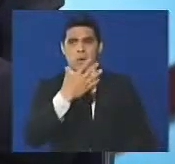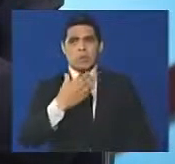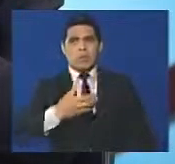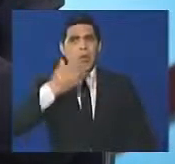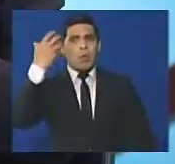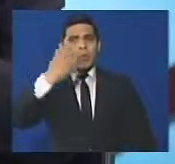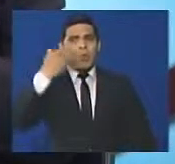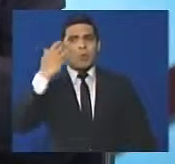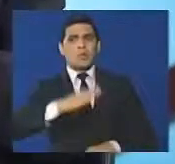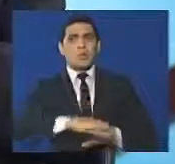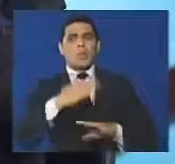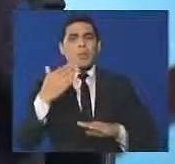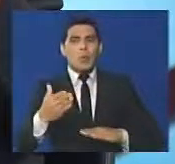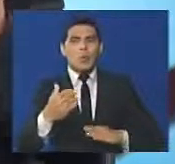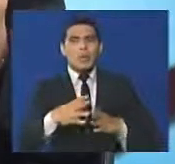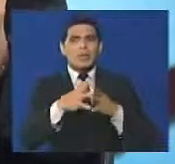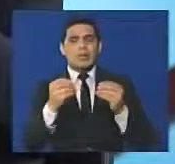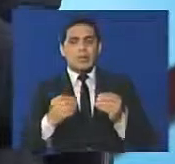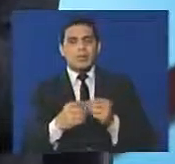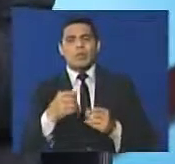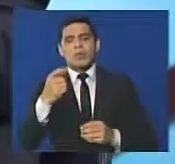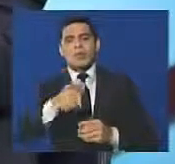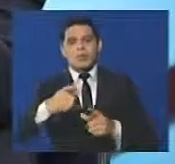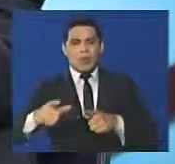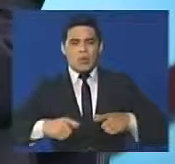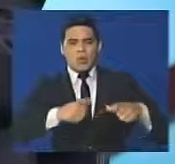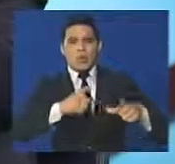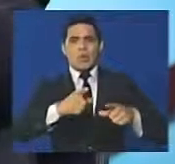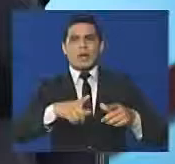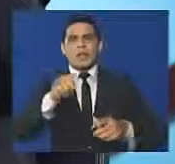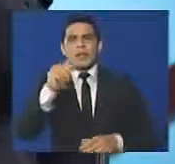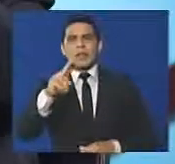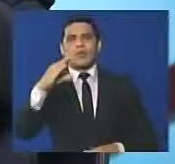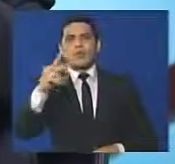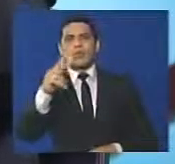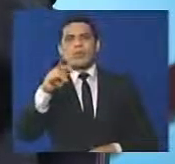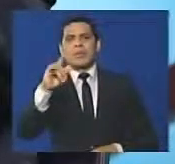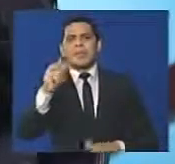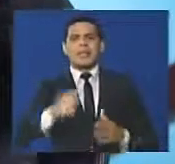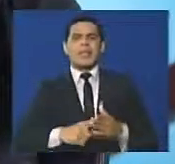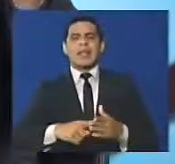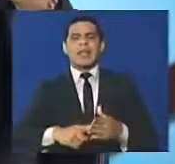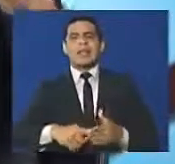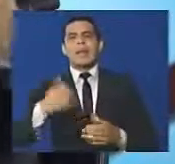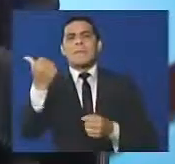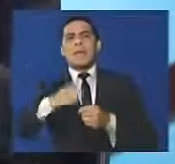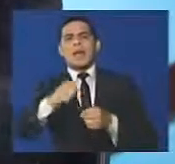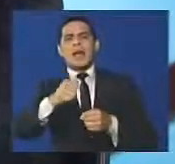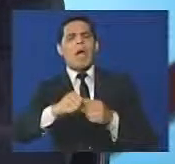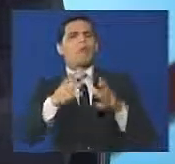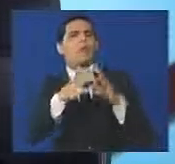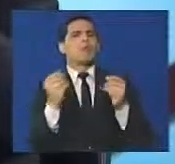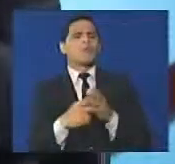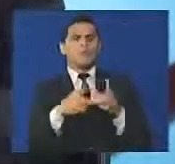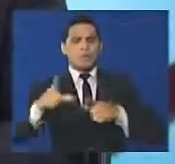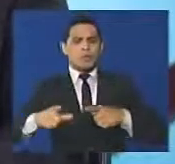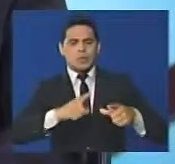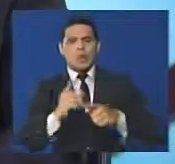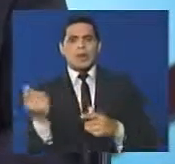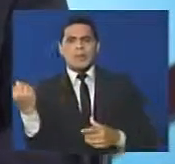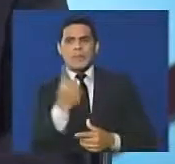orgullo porque de toda parte, de Tucupita, de Maracaibo, de toda esa parte vinieron y